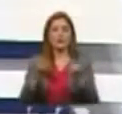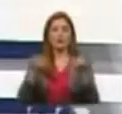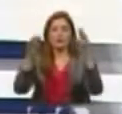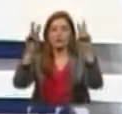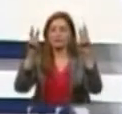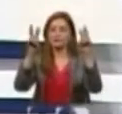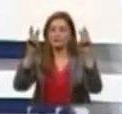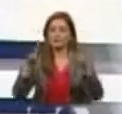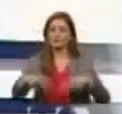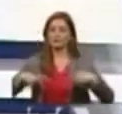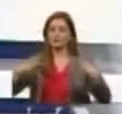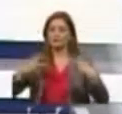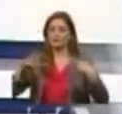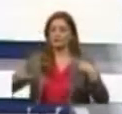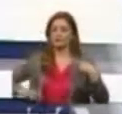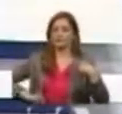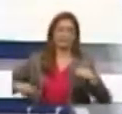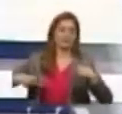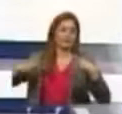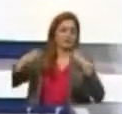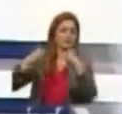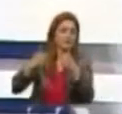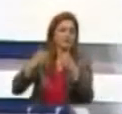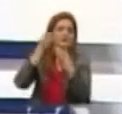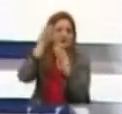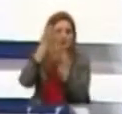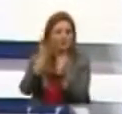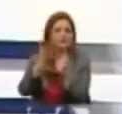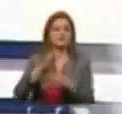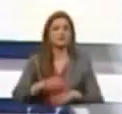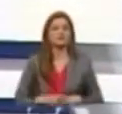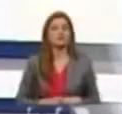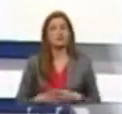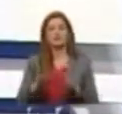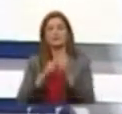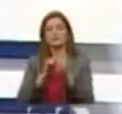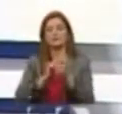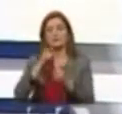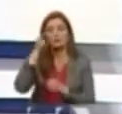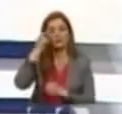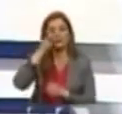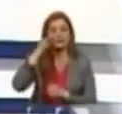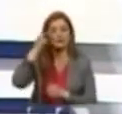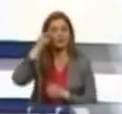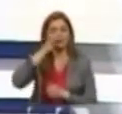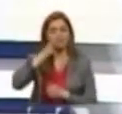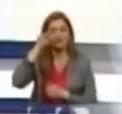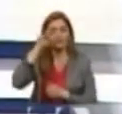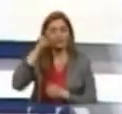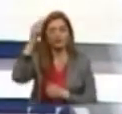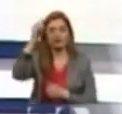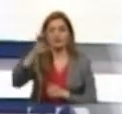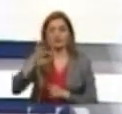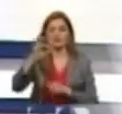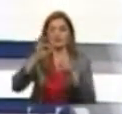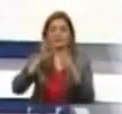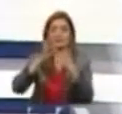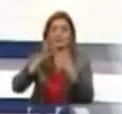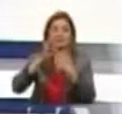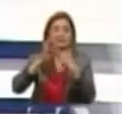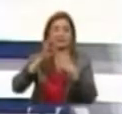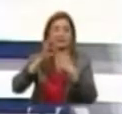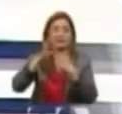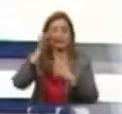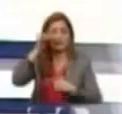amigos, ya estamos en nuestro segmento de Salud Vive Bien. Y hoy les contamos, la catarata es una de las patologías de la visión más común en adultos mayores